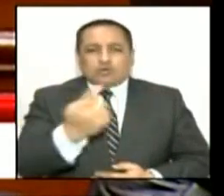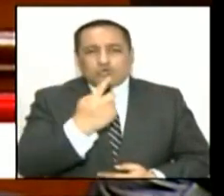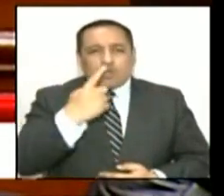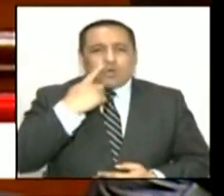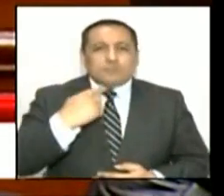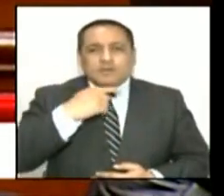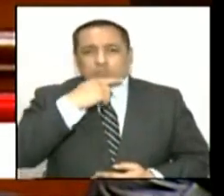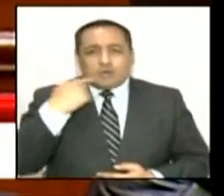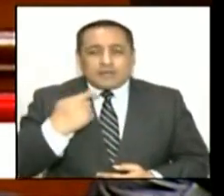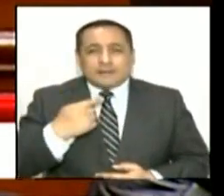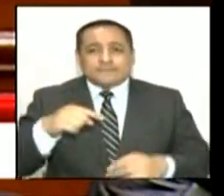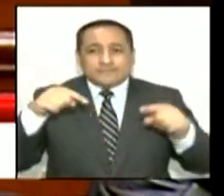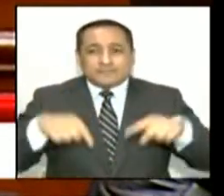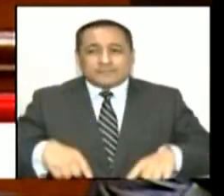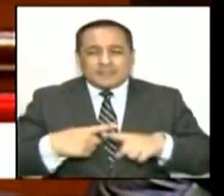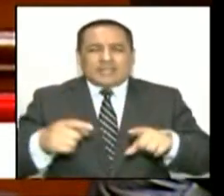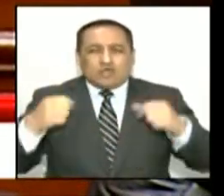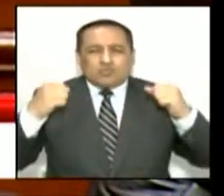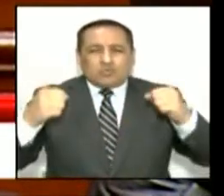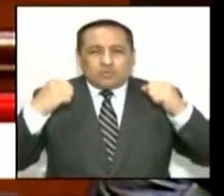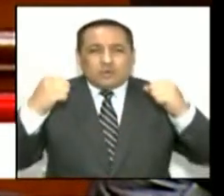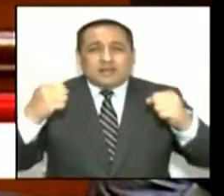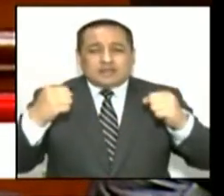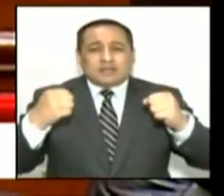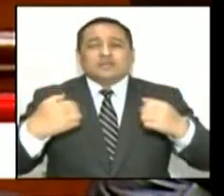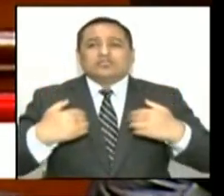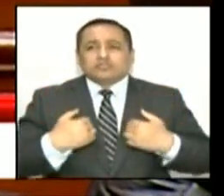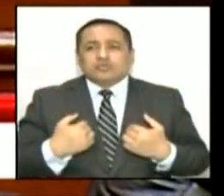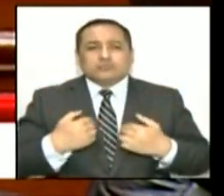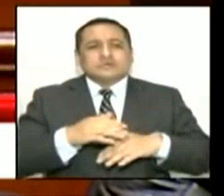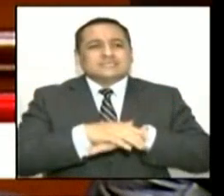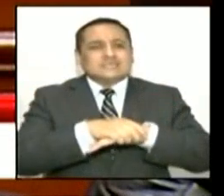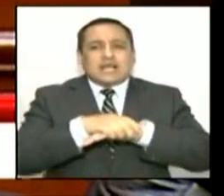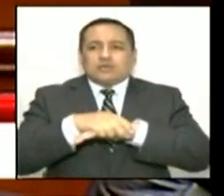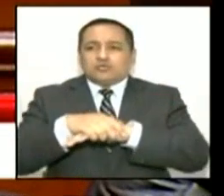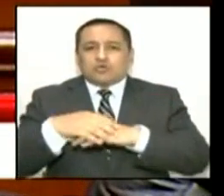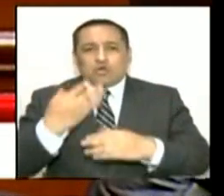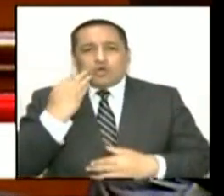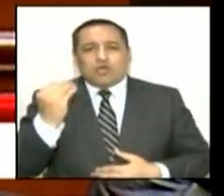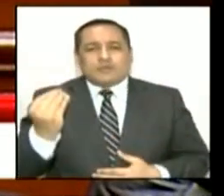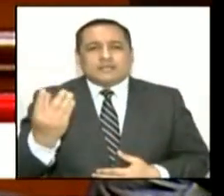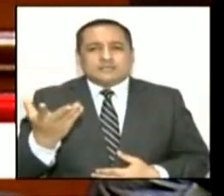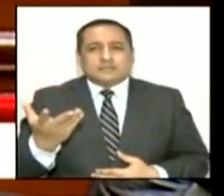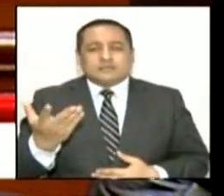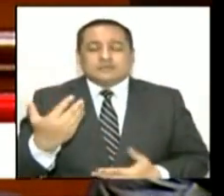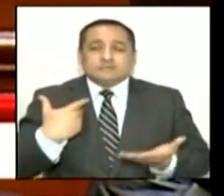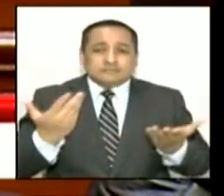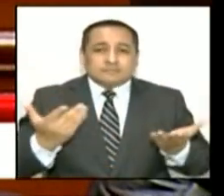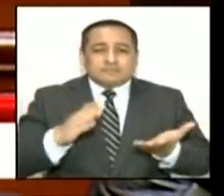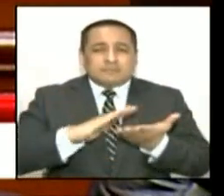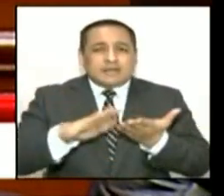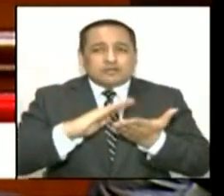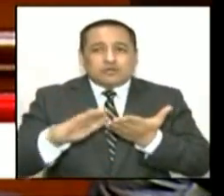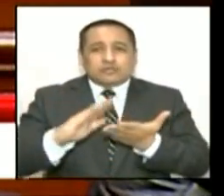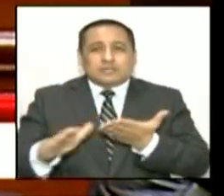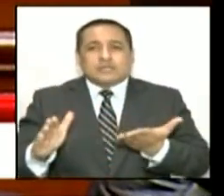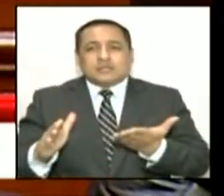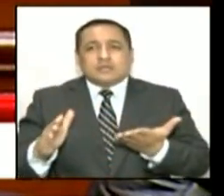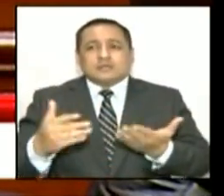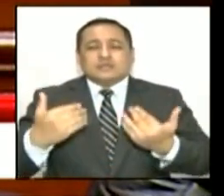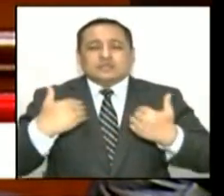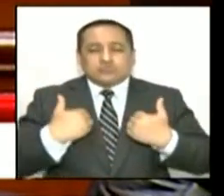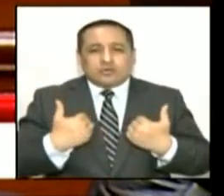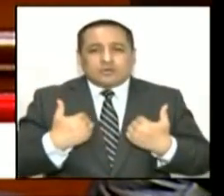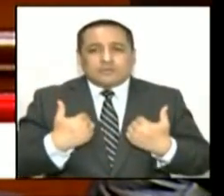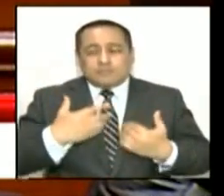todas. Estas manifestaciones, y yo saludo a los jóvenes, perdonen que haga una